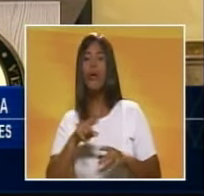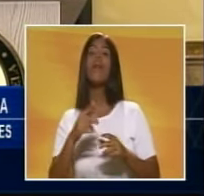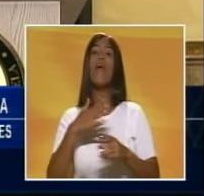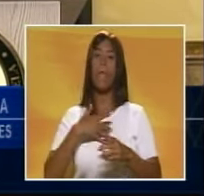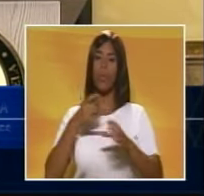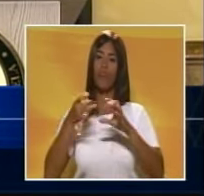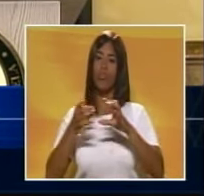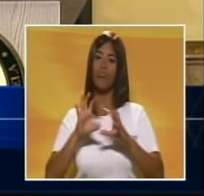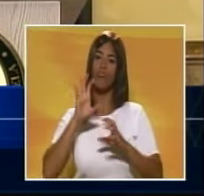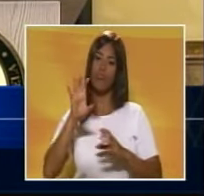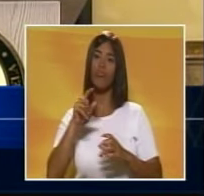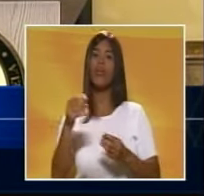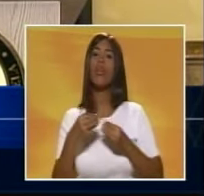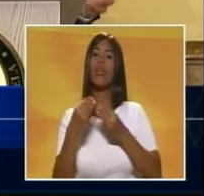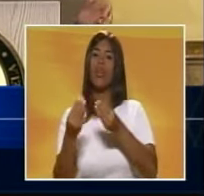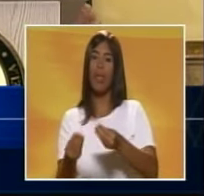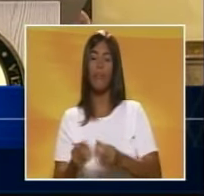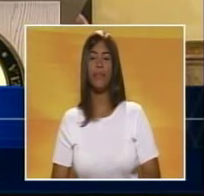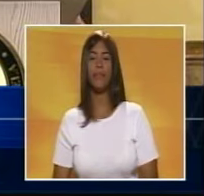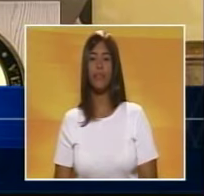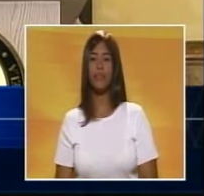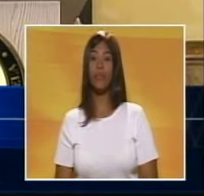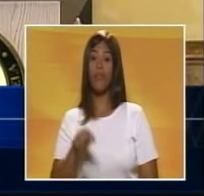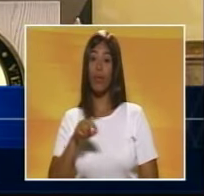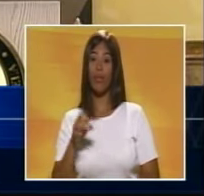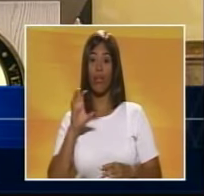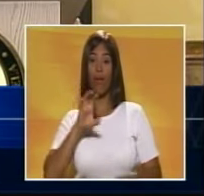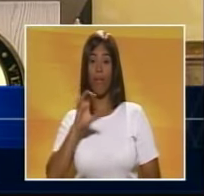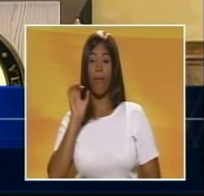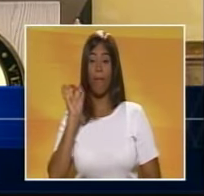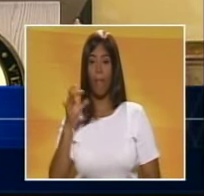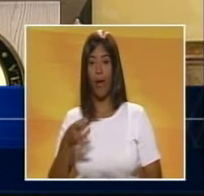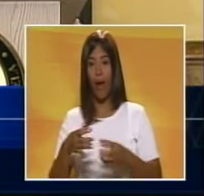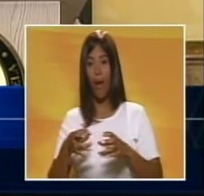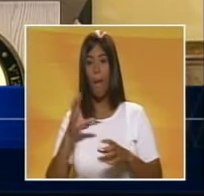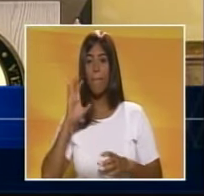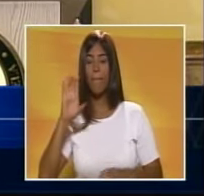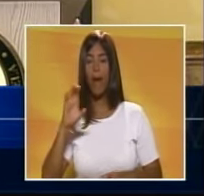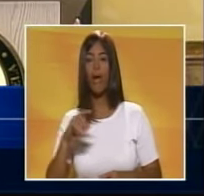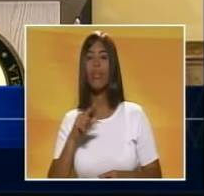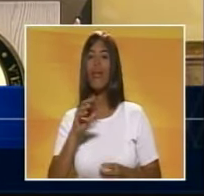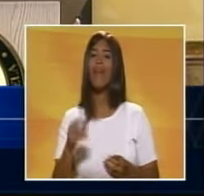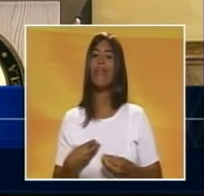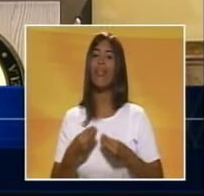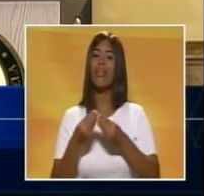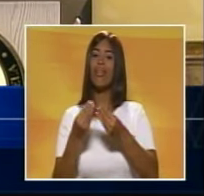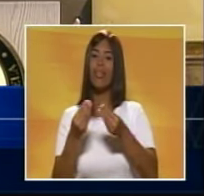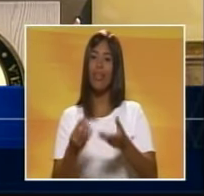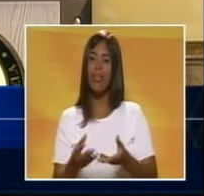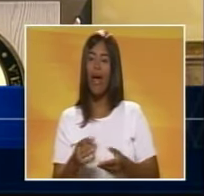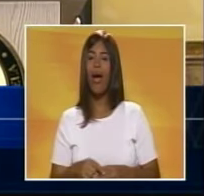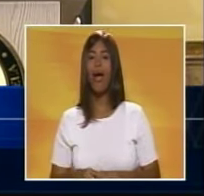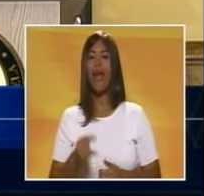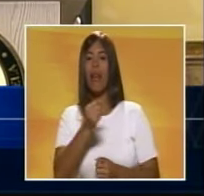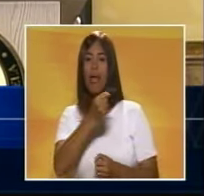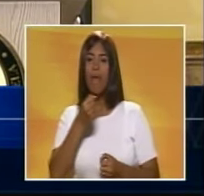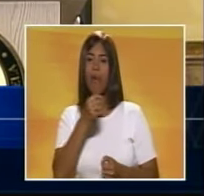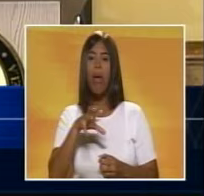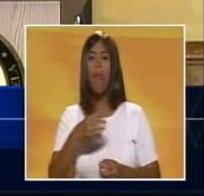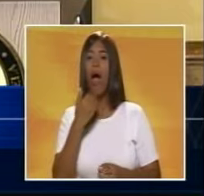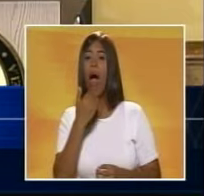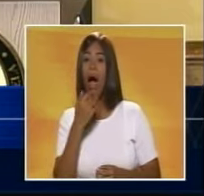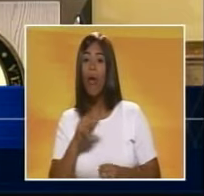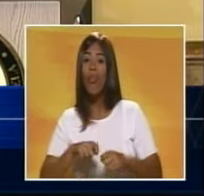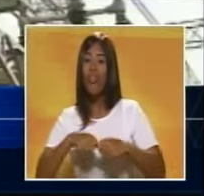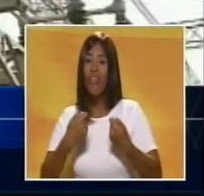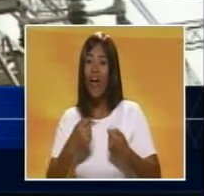Estamos en condiciones a través del Carnet de la Patria de avanzar en la reposición de electrodomésticos paso a paso también.